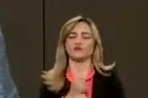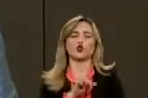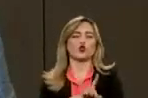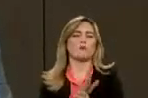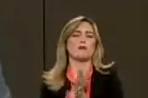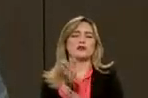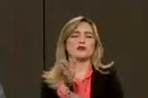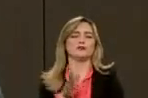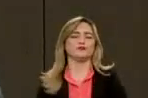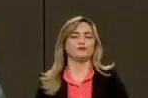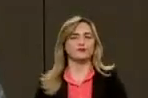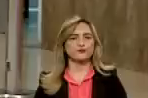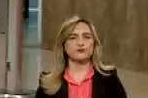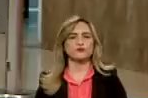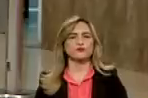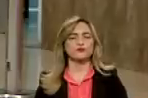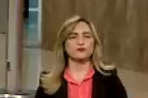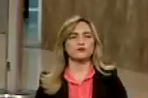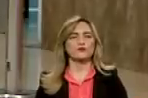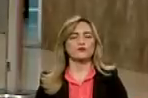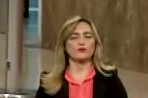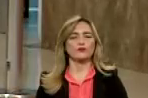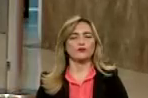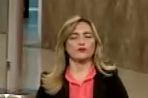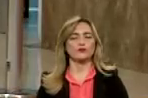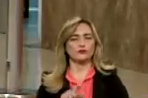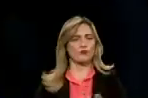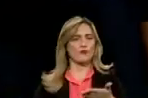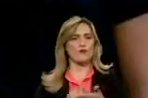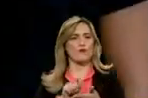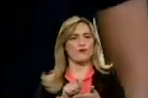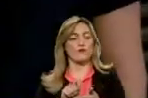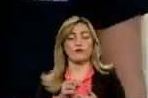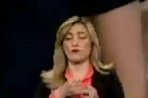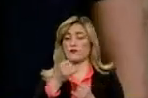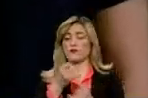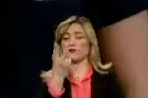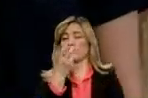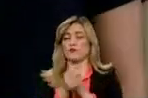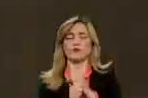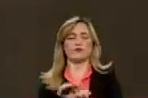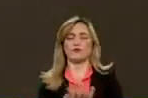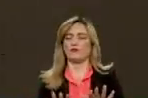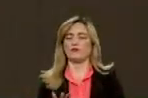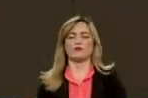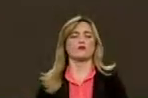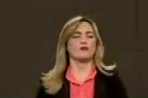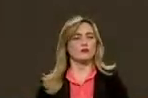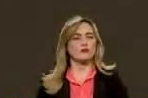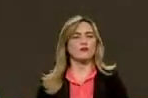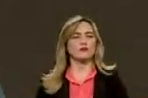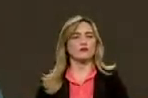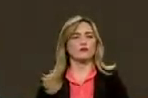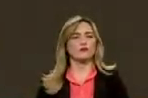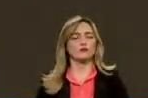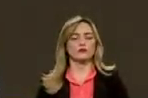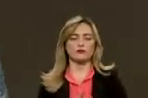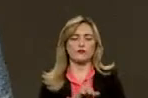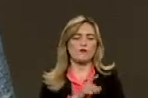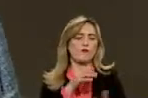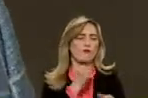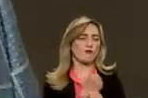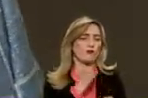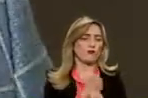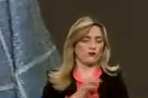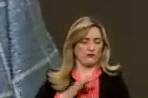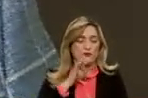especialidad en la cual ellos se han formado. Pero esta contratación no será definitiva, será por 2 años. Puede resultar el caso que un médico que trabajó en la